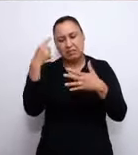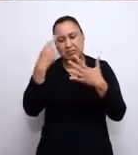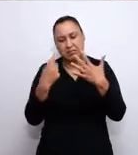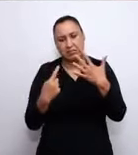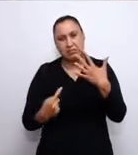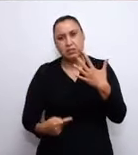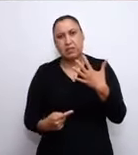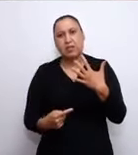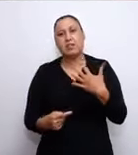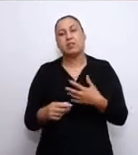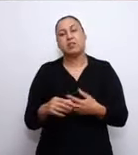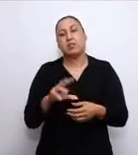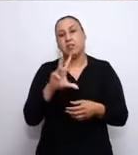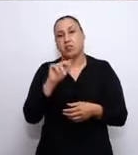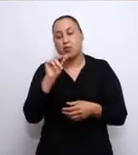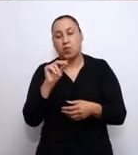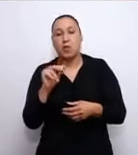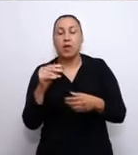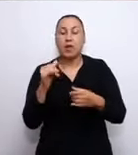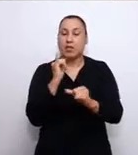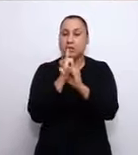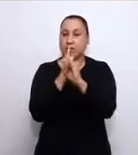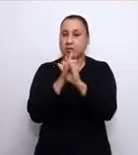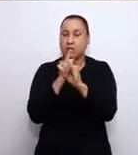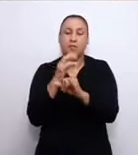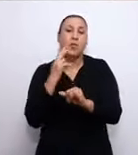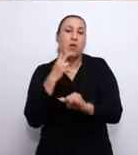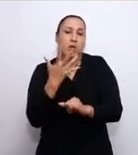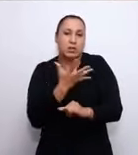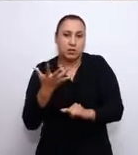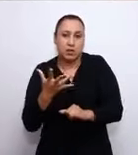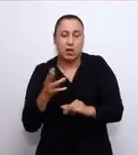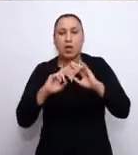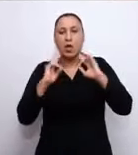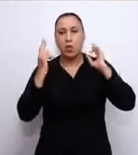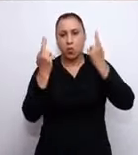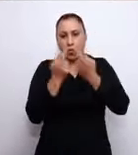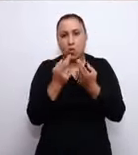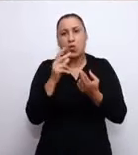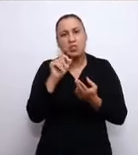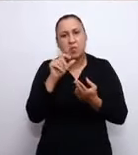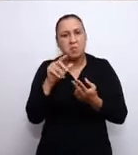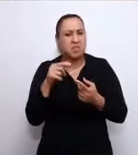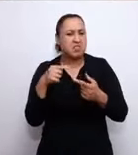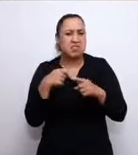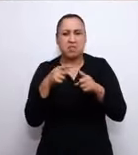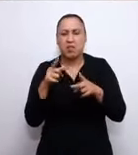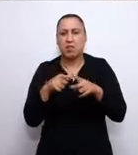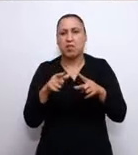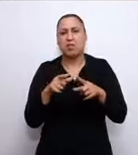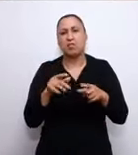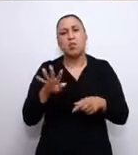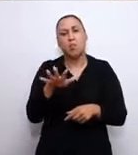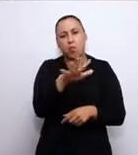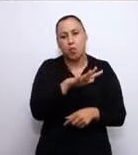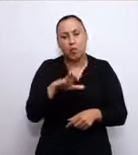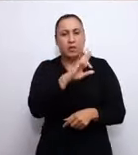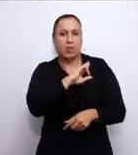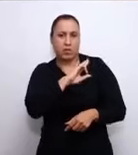exposiciones si es posible hacerlos en línea posponer también reuniones masivas de cualquier tipo